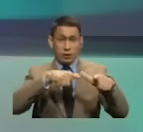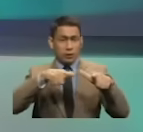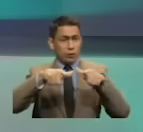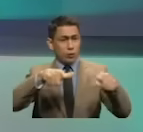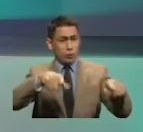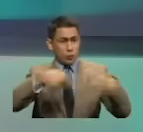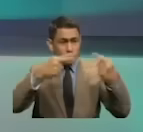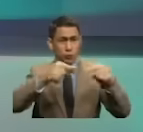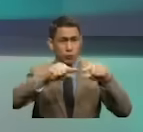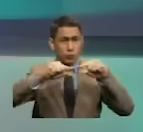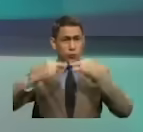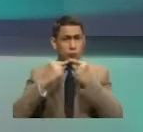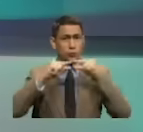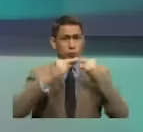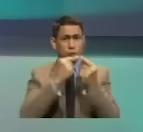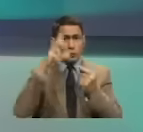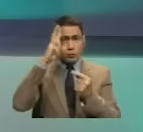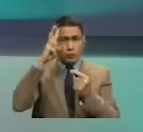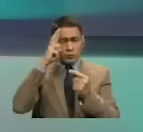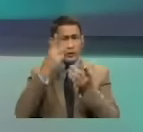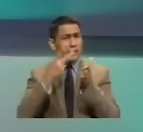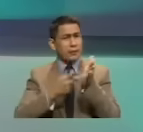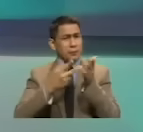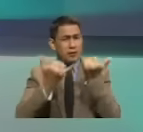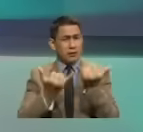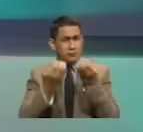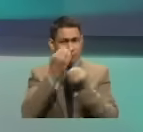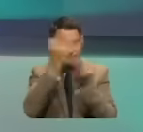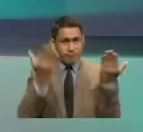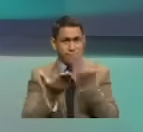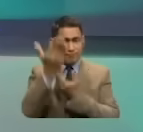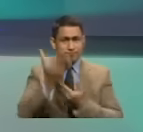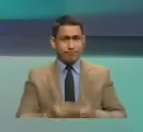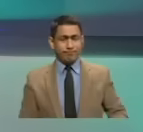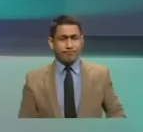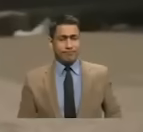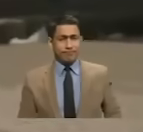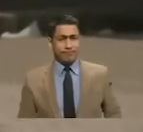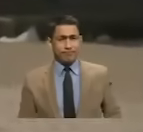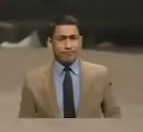¿cómo se encuentra actualmente este sector? Se lo contamos, adelante.